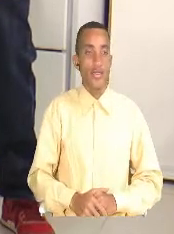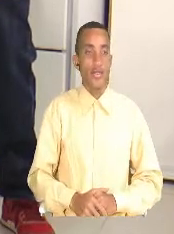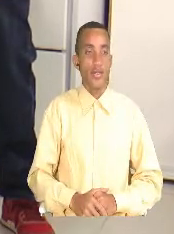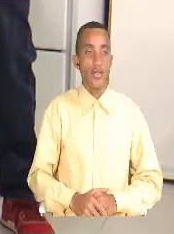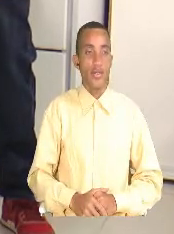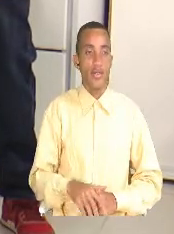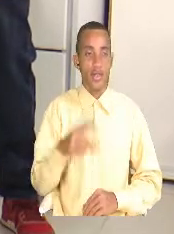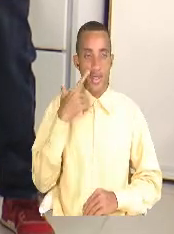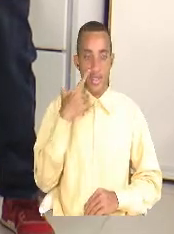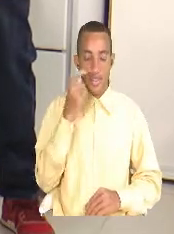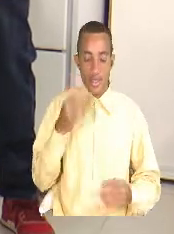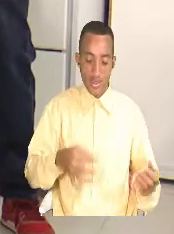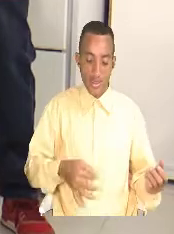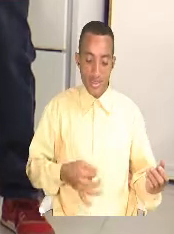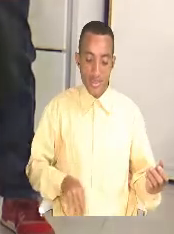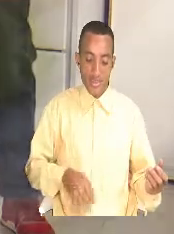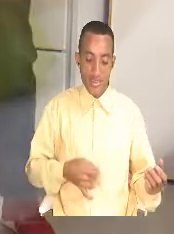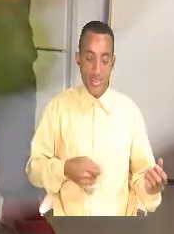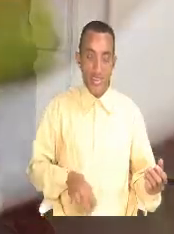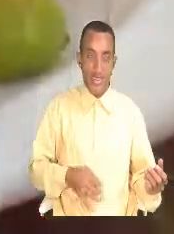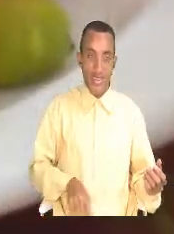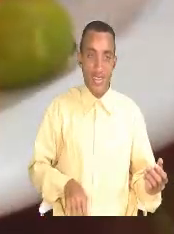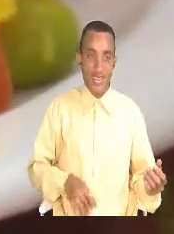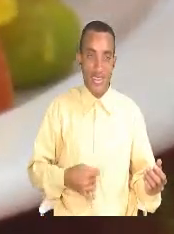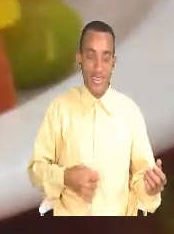Chévere el sonido de fondo acá con la guitarrita.